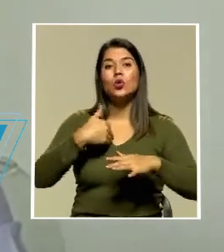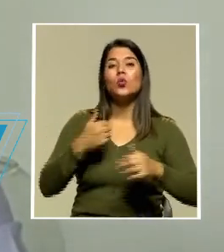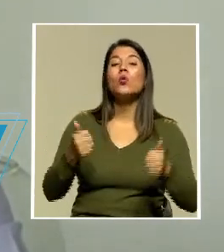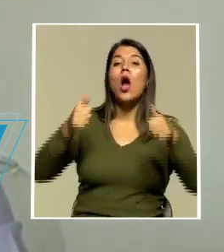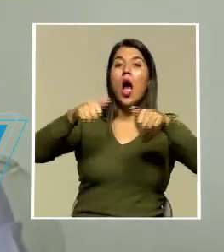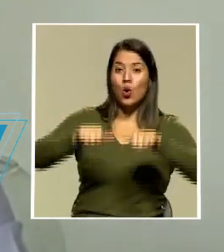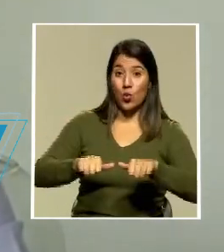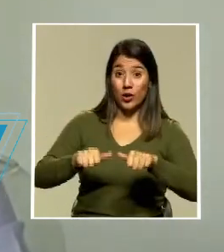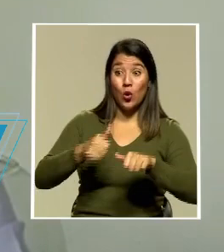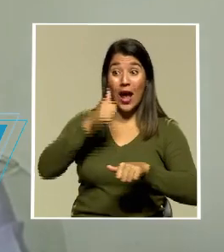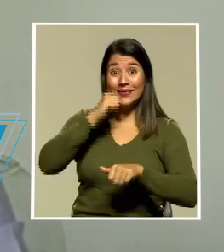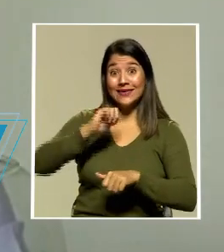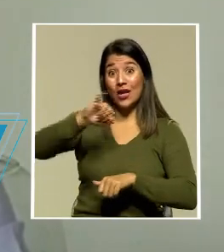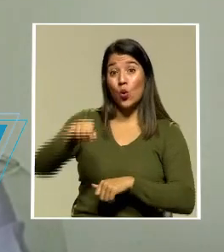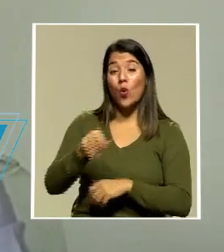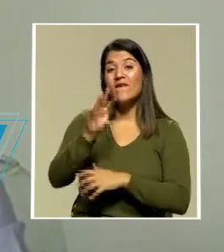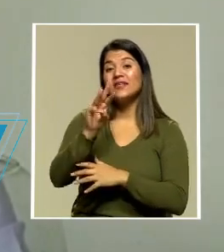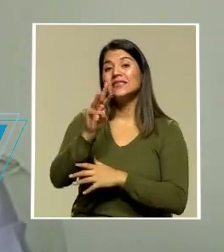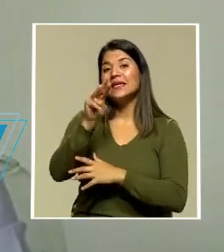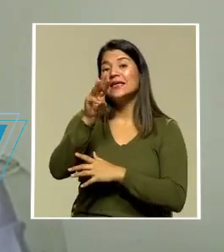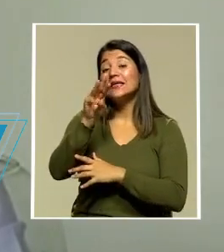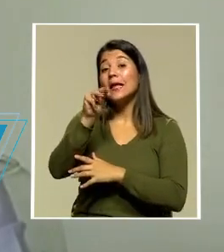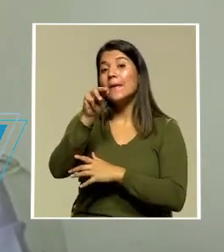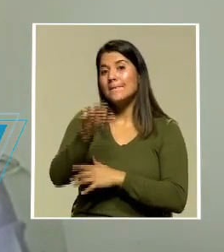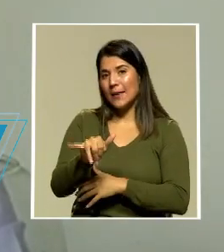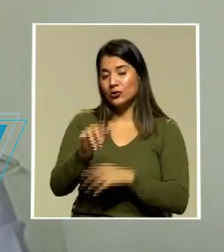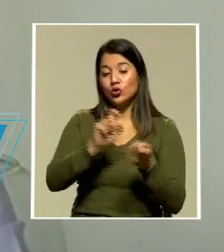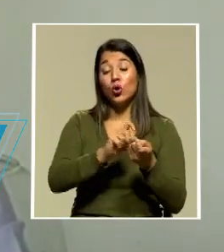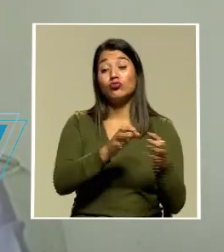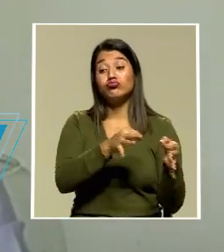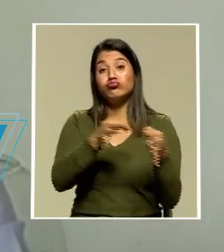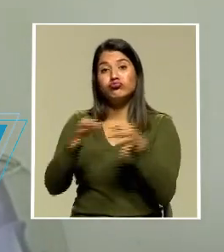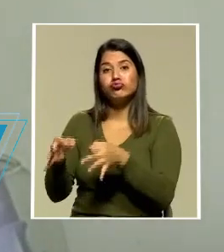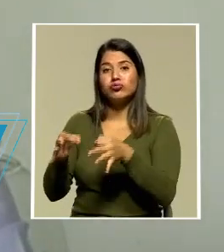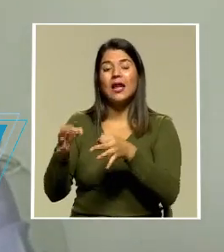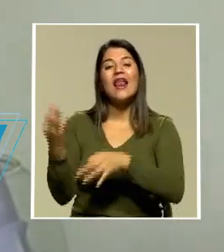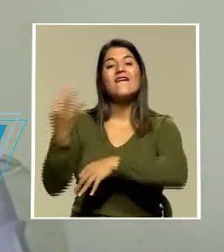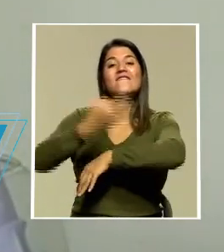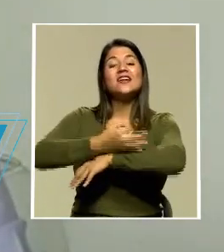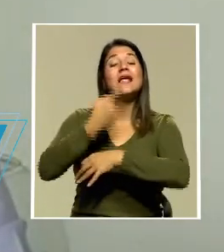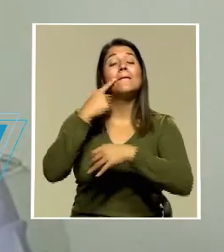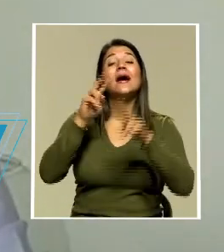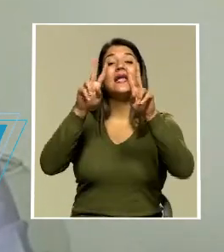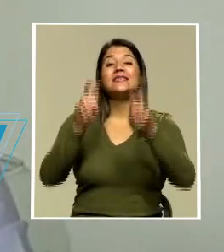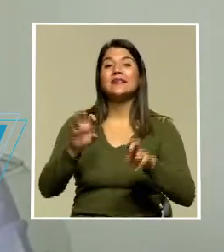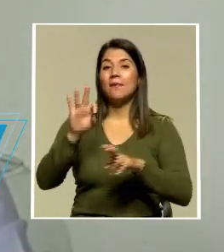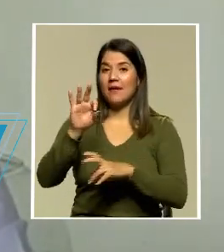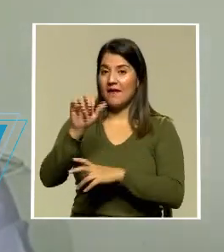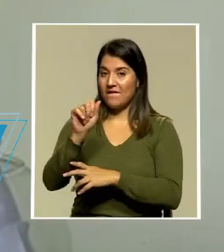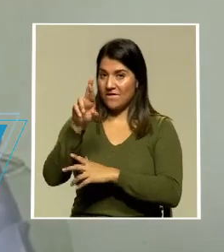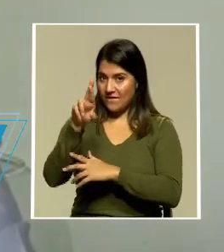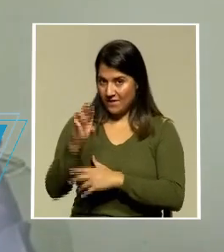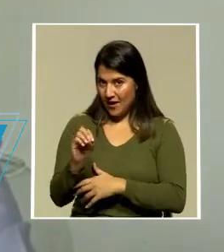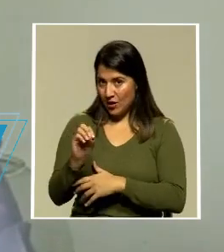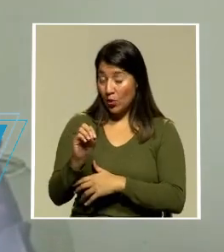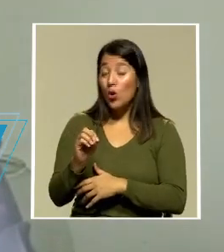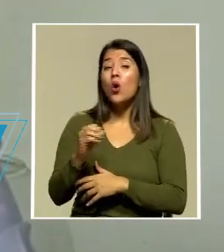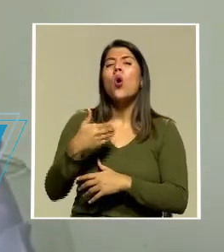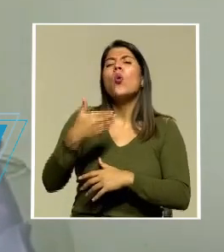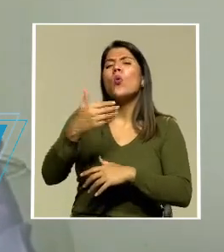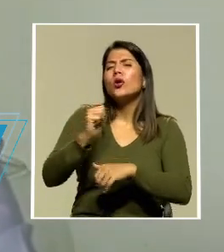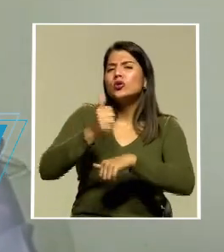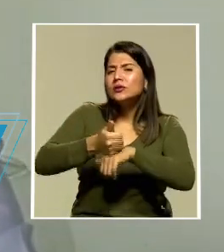jueves 6 de mayo, de modificar las fechas de las pruebas FARO, que estaban previstas para ser aplicadas